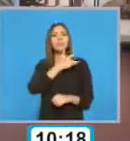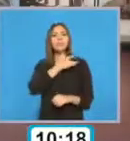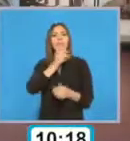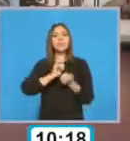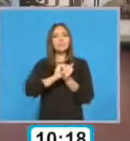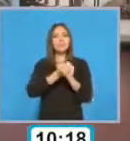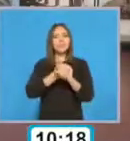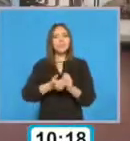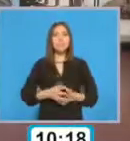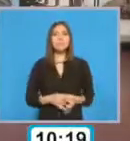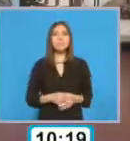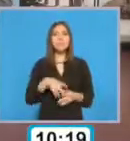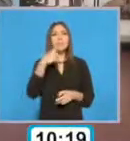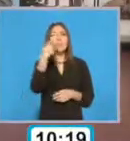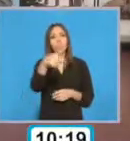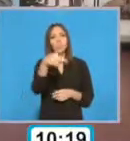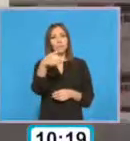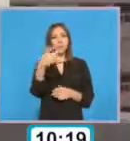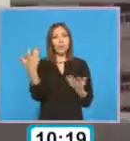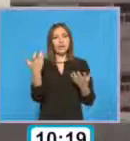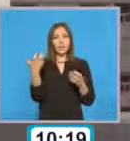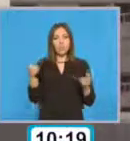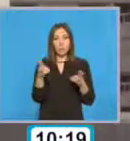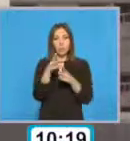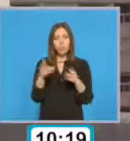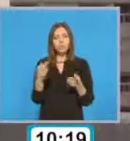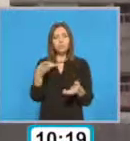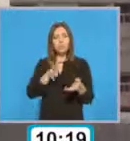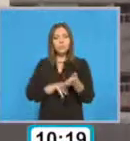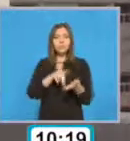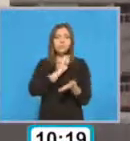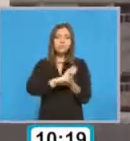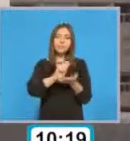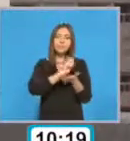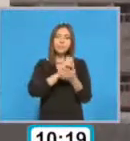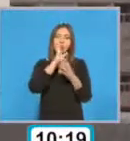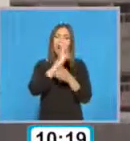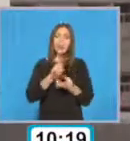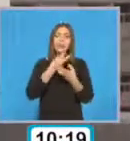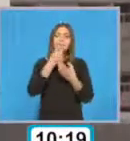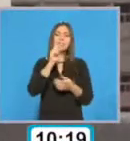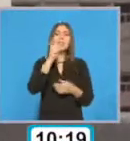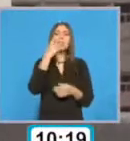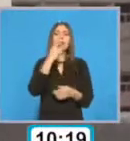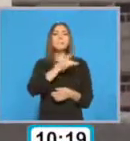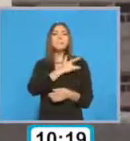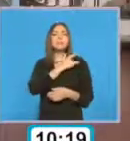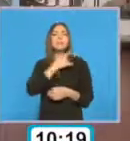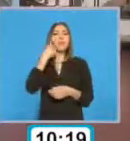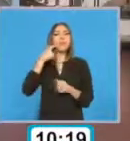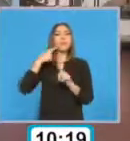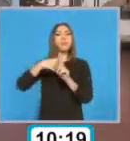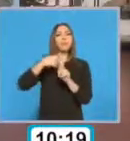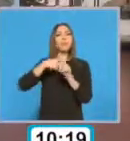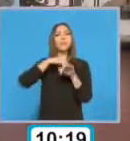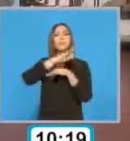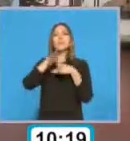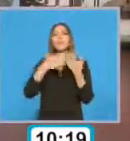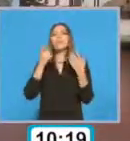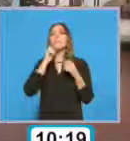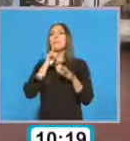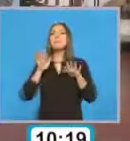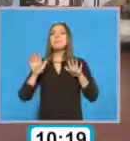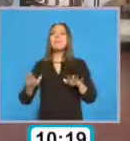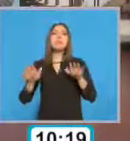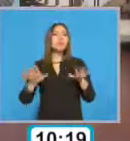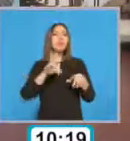lo que comentábamos, que haces música que hace conciencia. Sí. Eso es importante. Entonces es que es Con carga importante positiva, sobre que todo. despertemos, ¿no? O sea, está demasiado